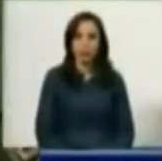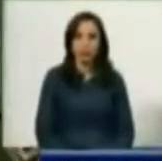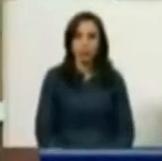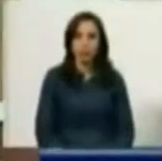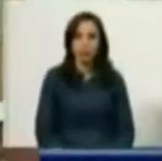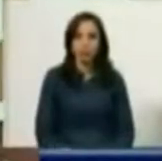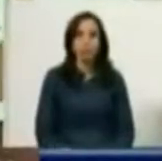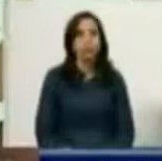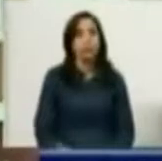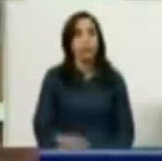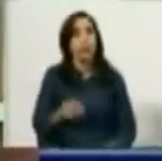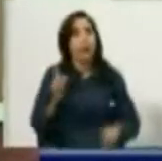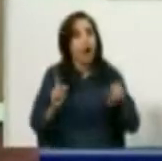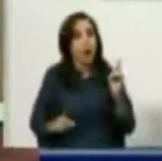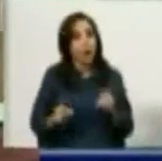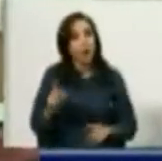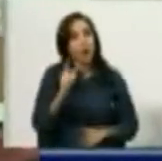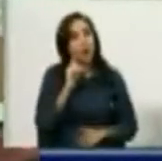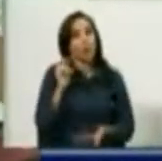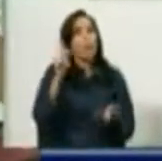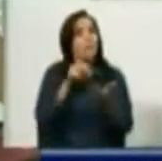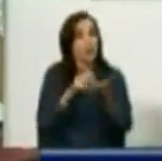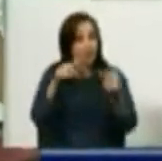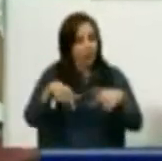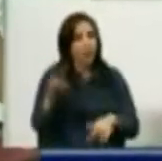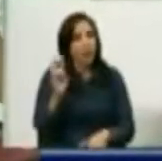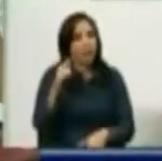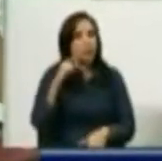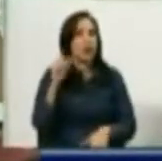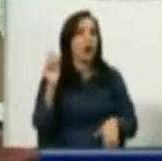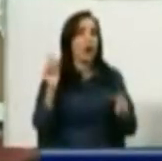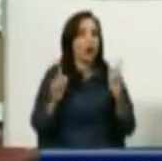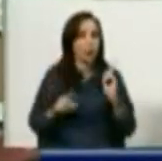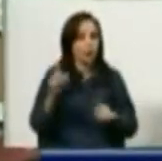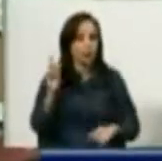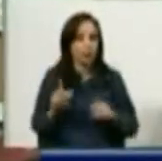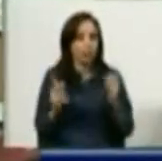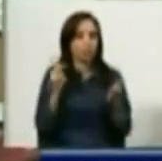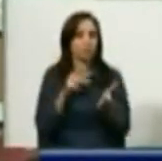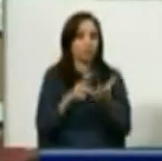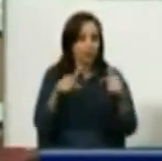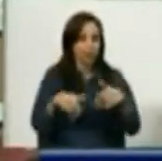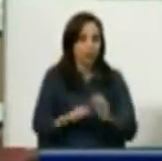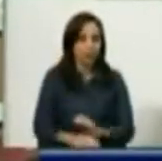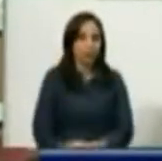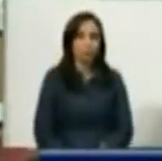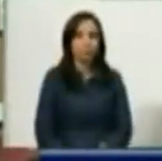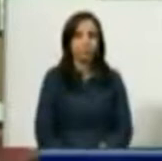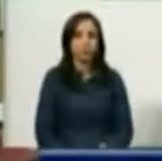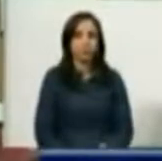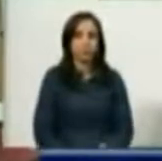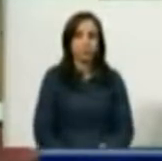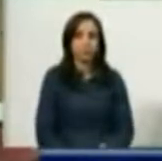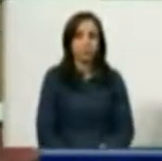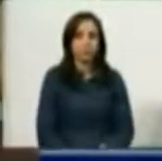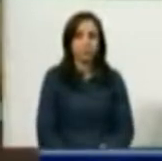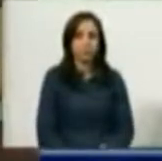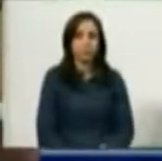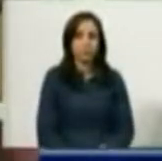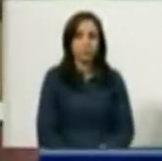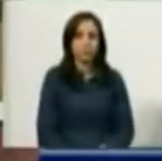algún día él va a poner un pie aquí en Venezuela algún día él va a poner aquí en Venezuela A lo mejor